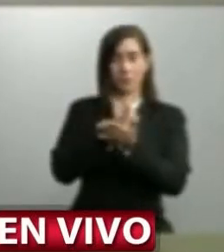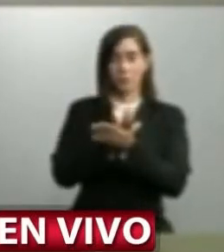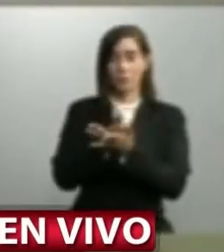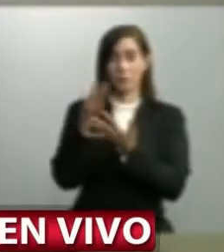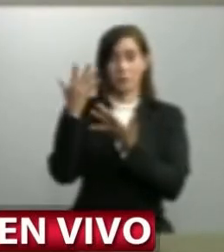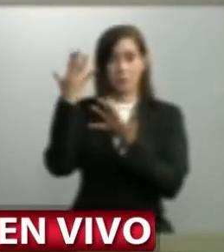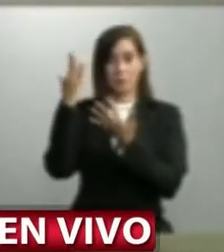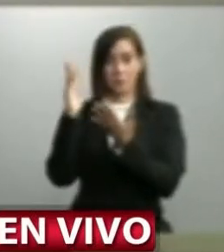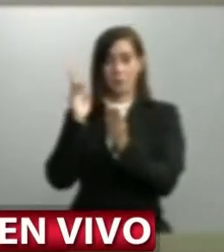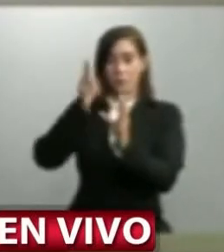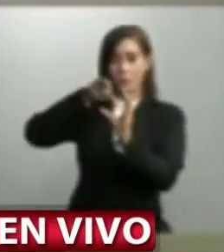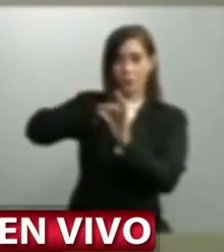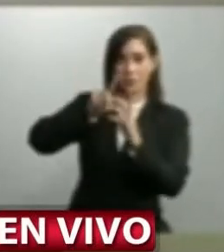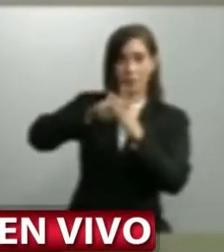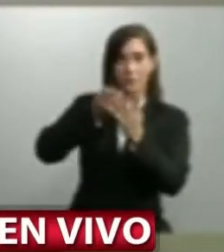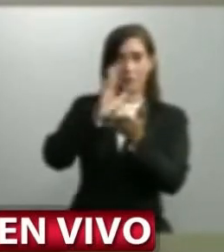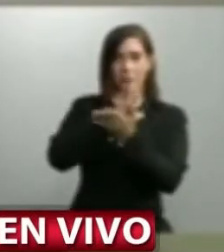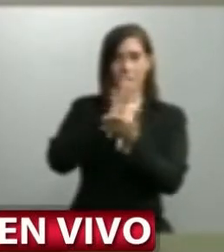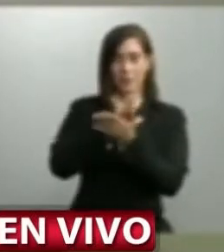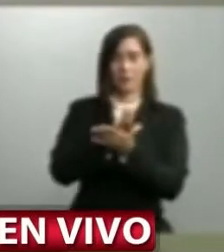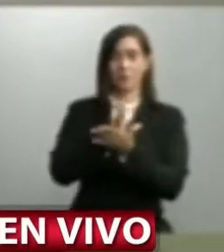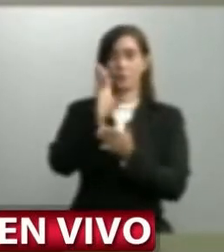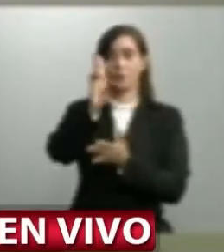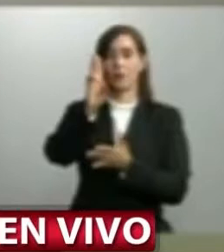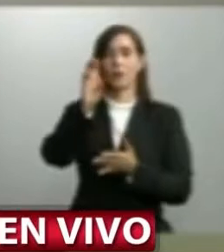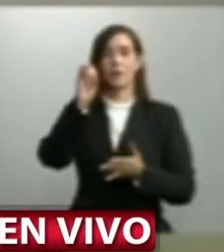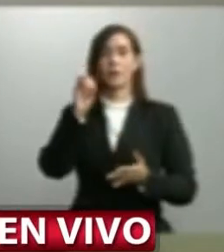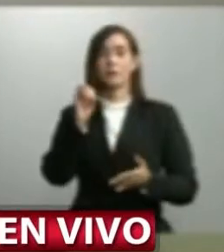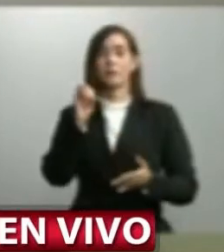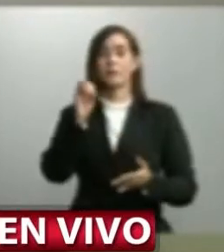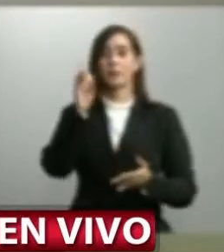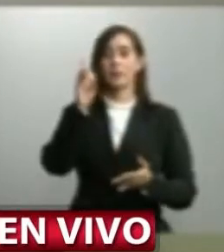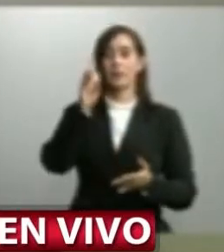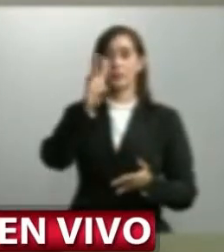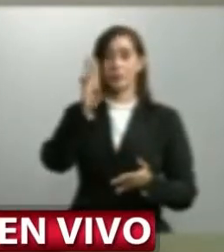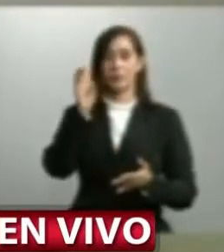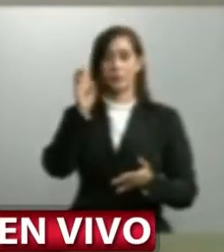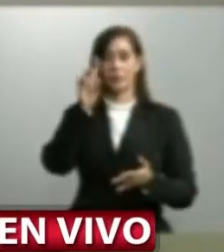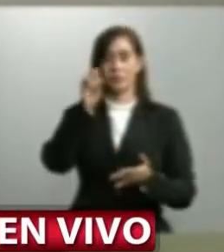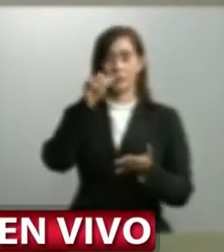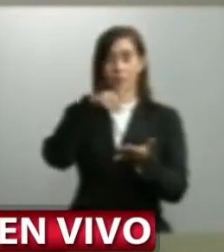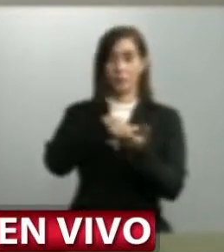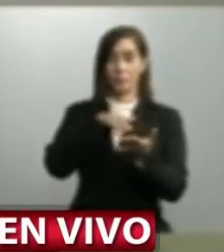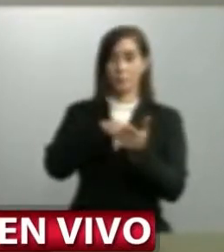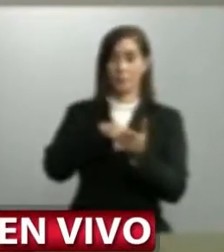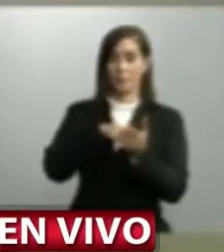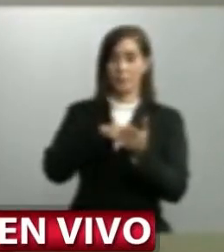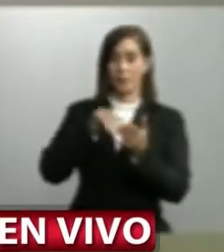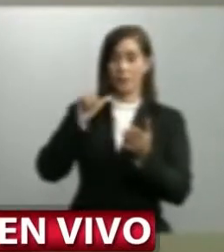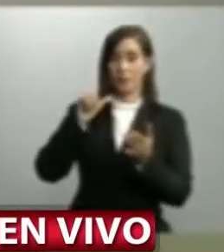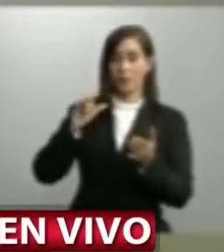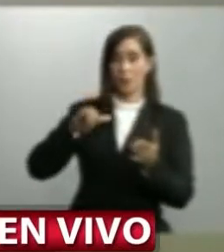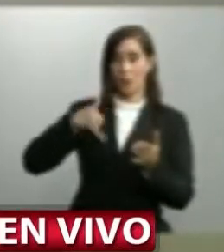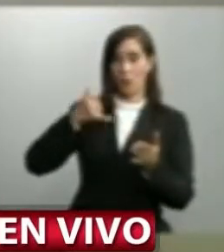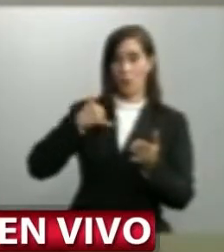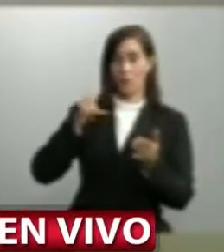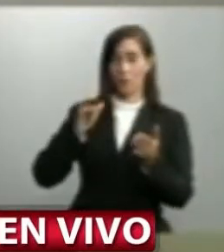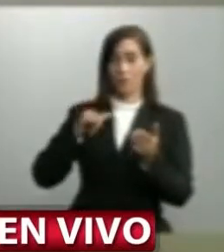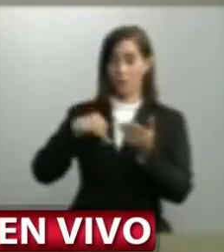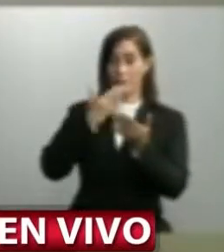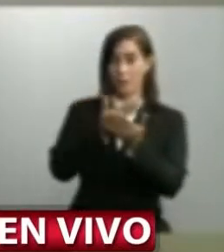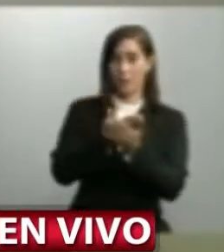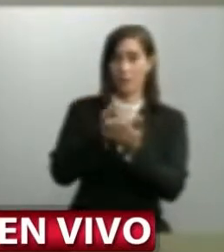clases, y entre 70 y 100 mil adolescentes deben obligatoriamente acudir a las pruebas nacionales